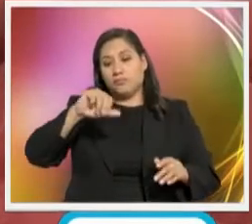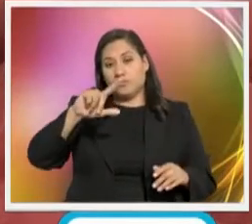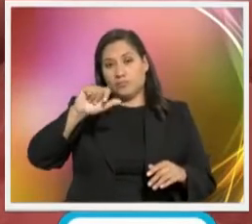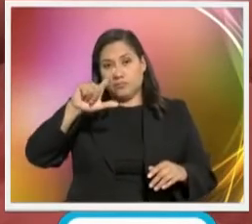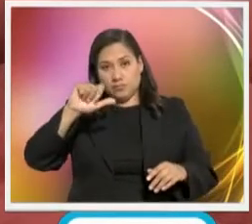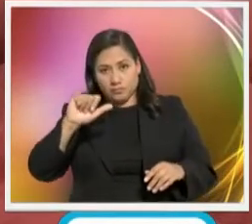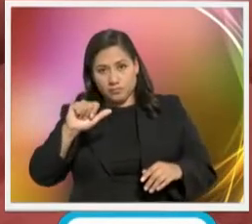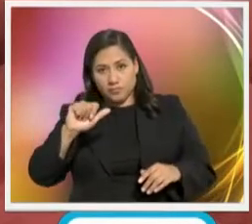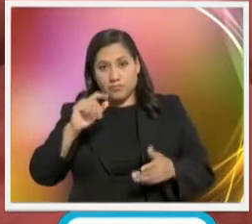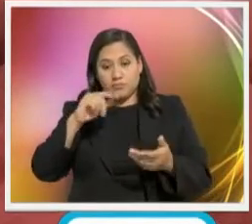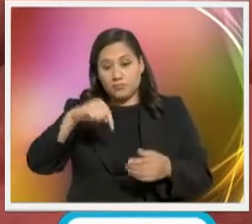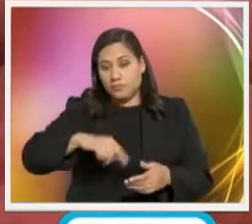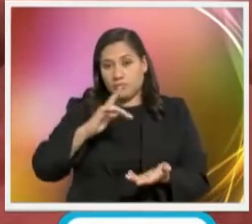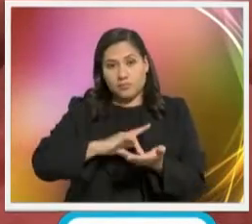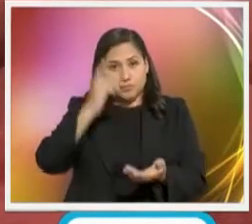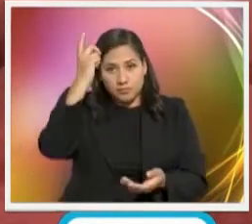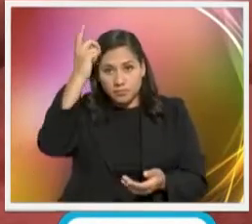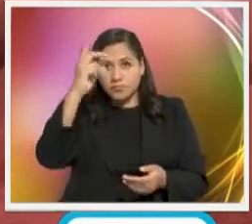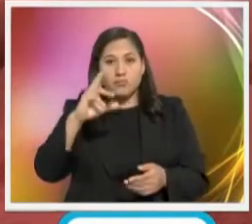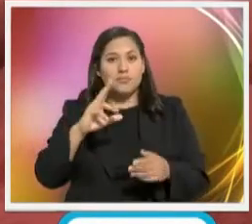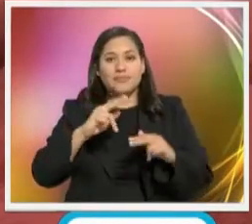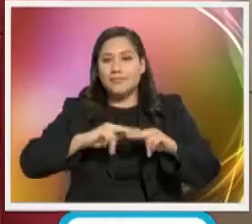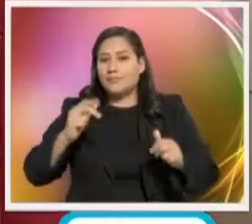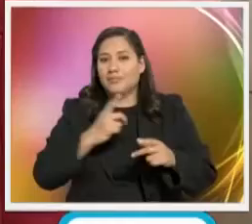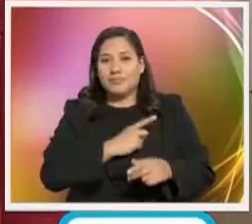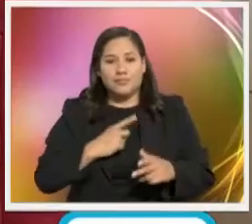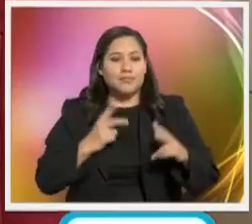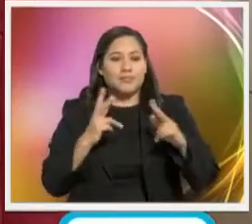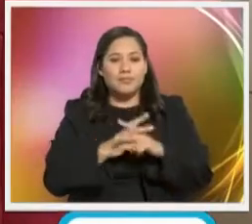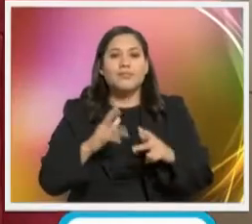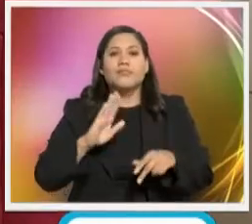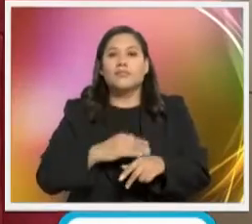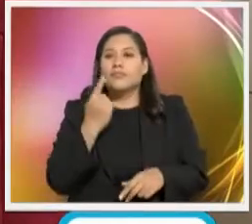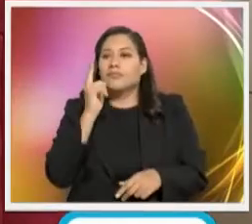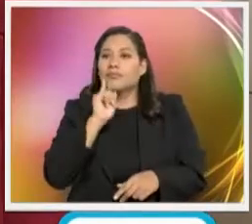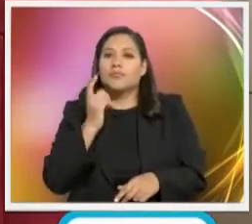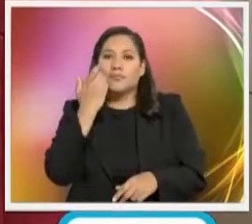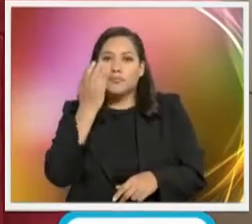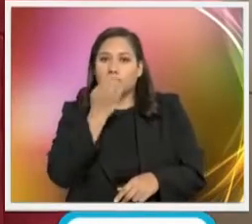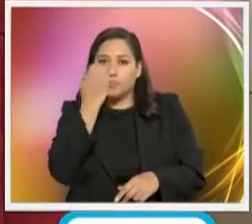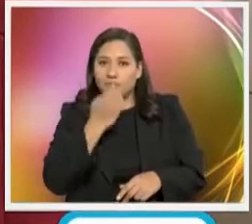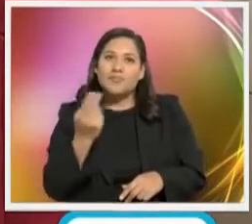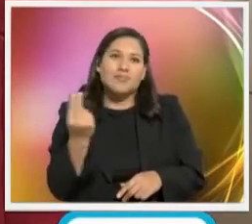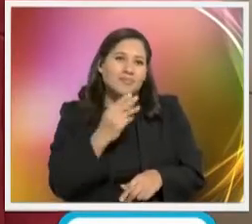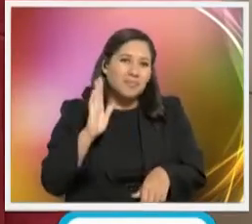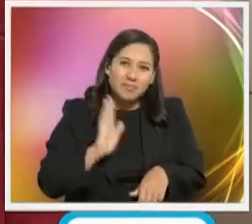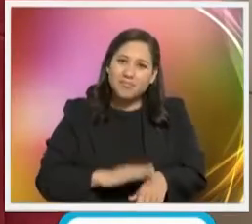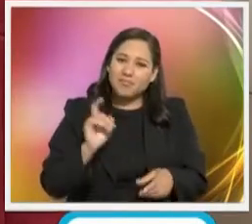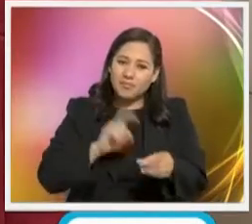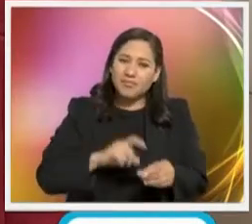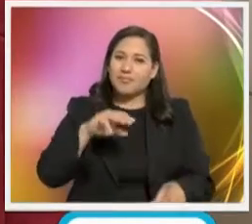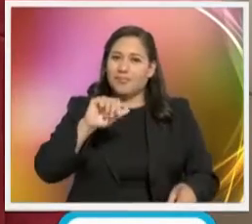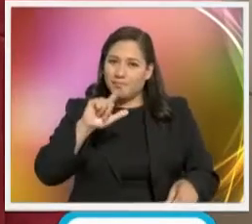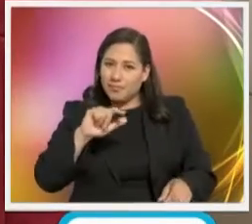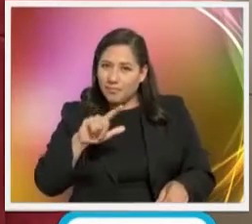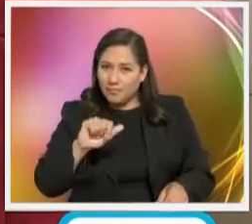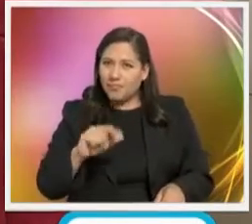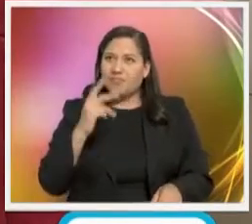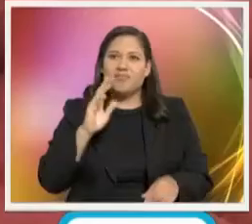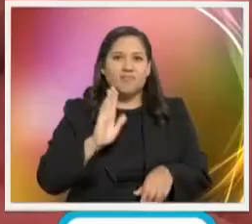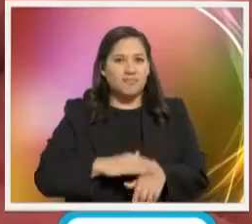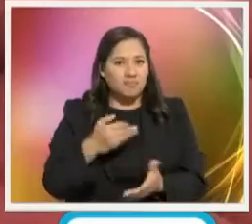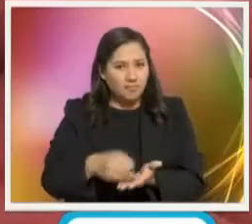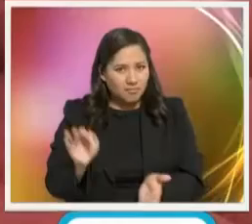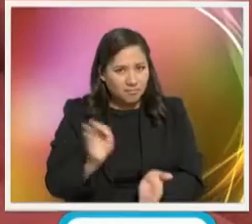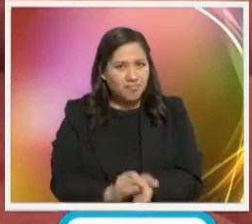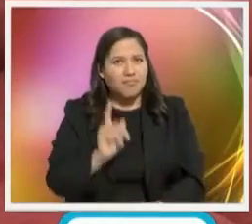Claro. gracias a Dios, Una nadie tiene que luchadora. pelear porque una mujer puede ir al colegio, ¿no? Necesitamos más Malalas Exactamente, Sin necesitamos duda. Malalas en el mundo. Definitivamente. Sin duda. Y necesitamos